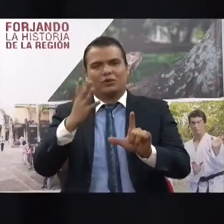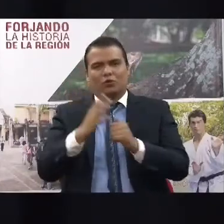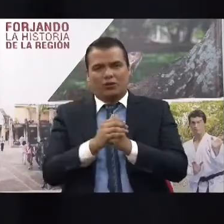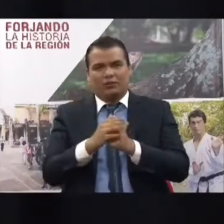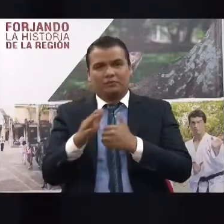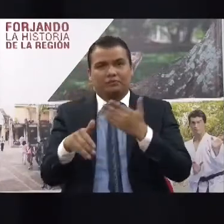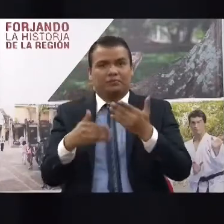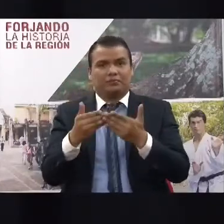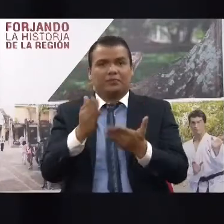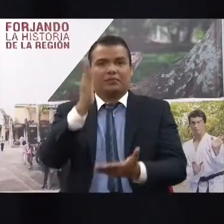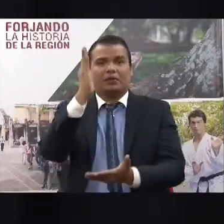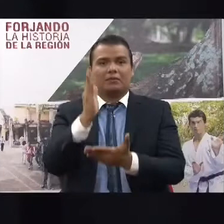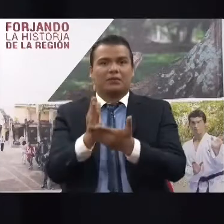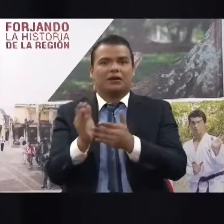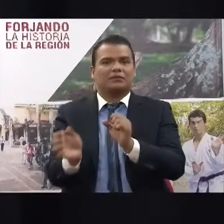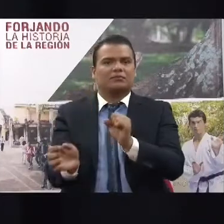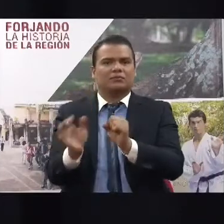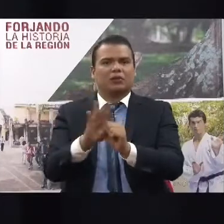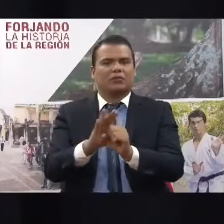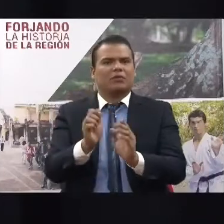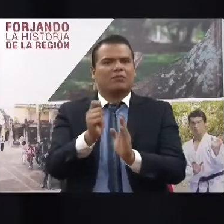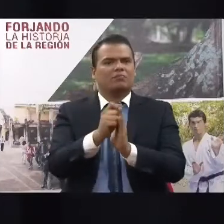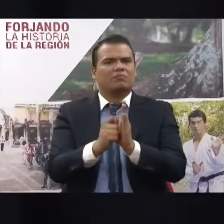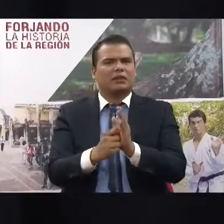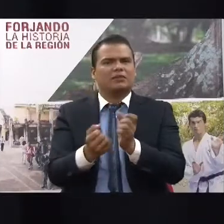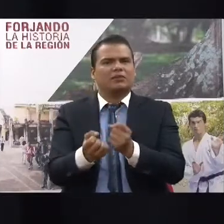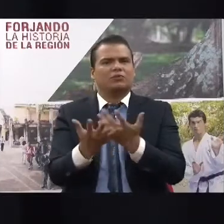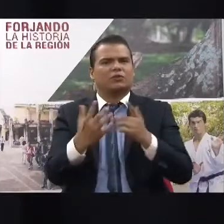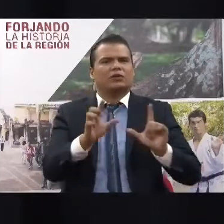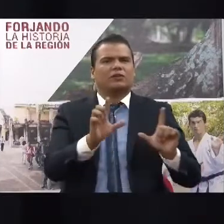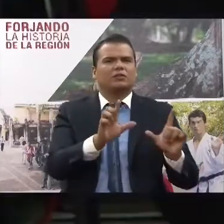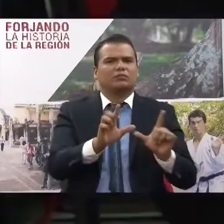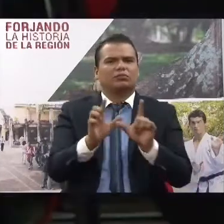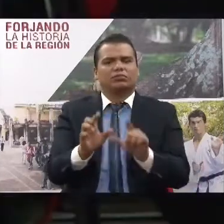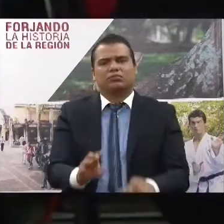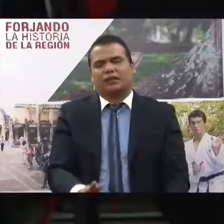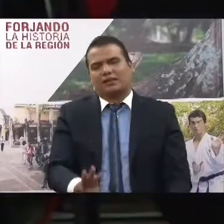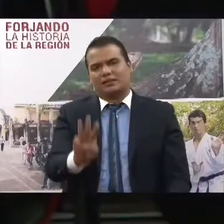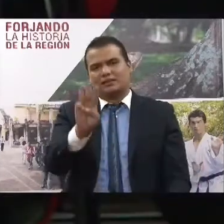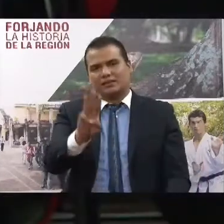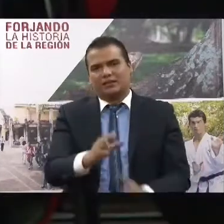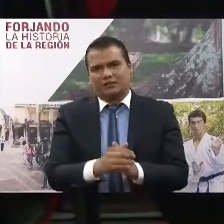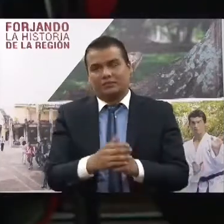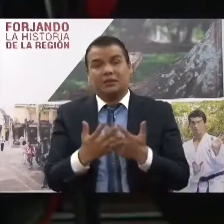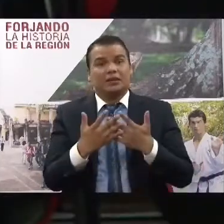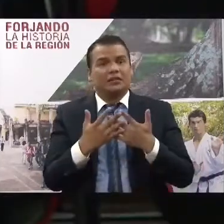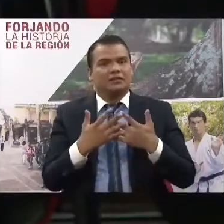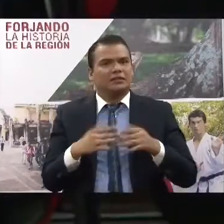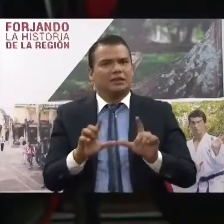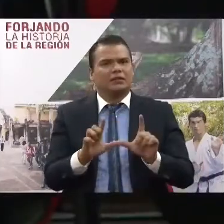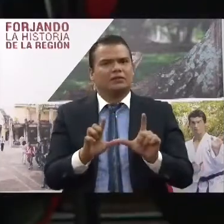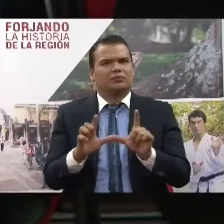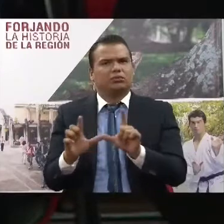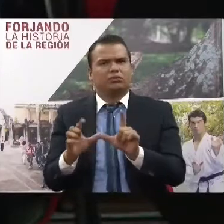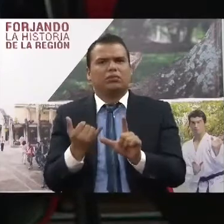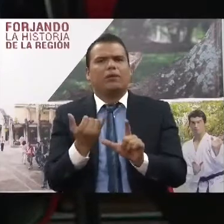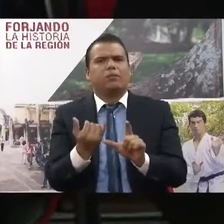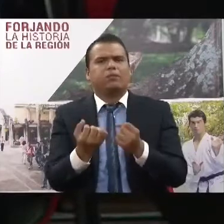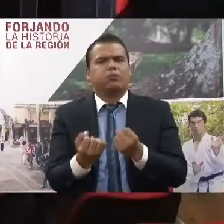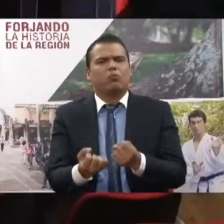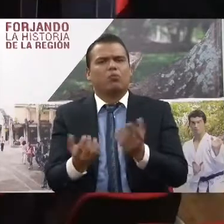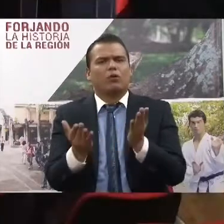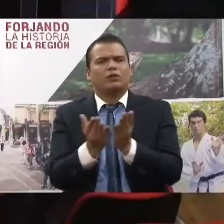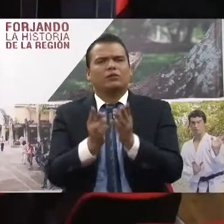realizamos en medio de la actual situación de pandemia. Tenemos una cifra aproximada de